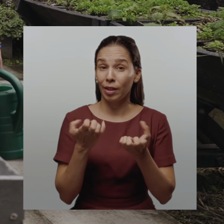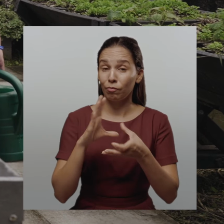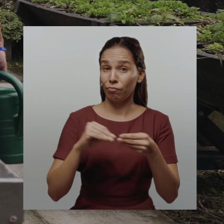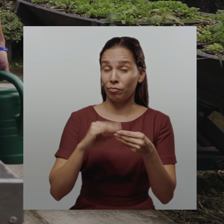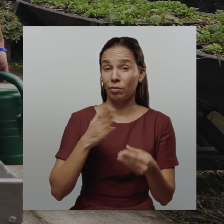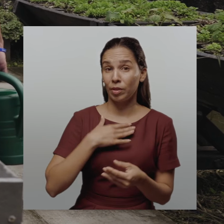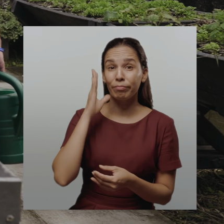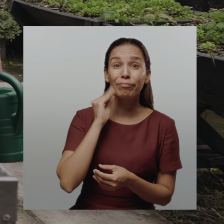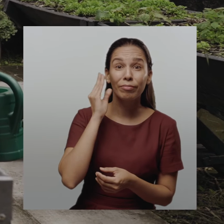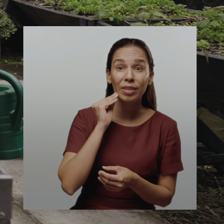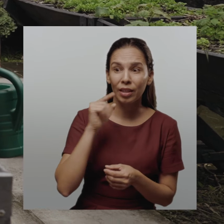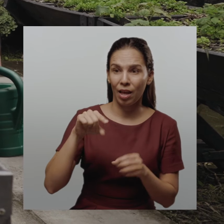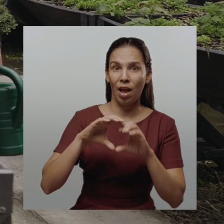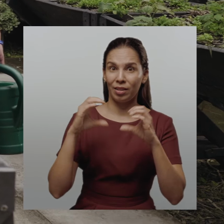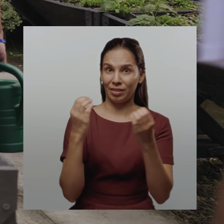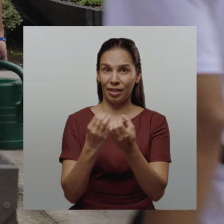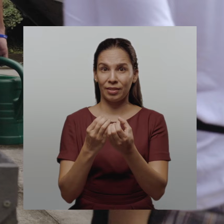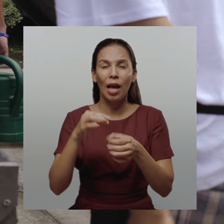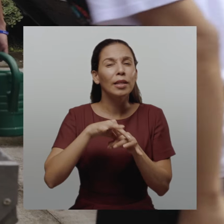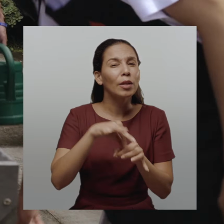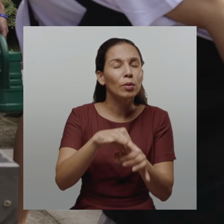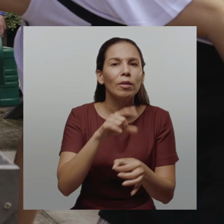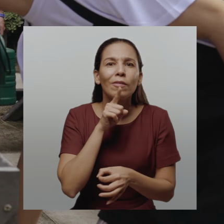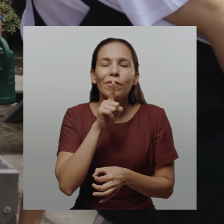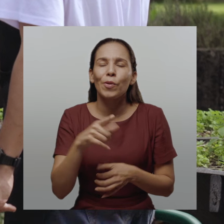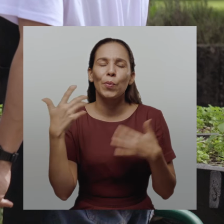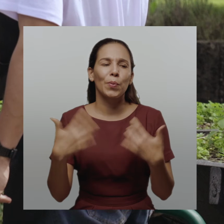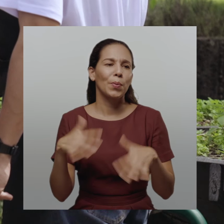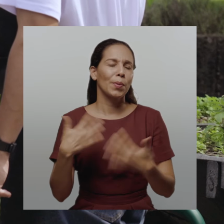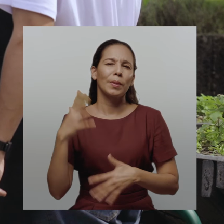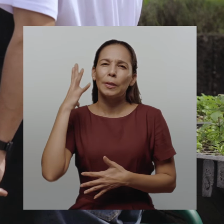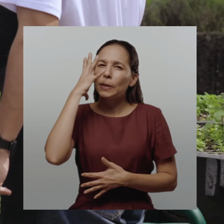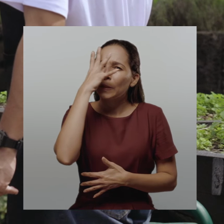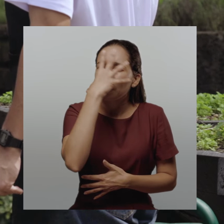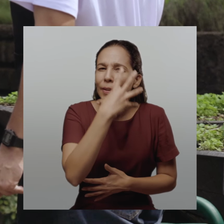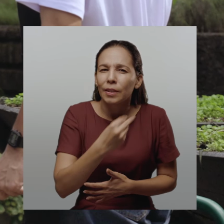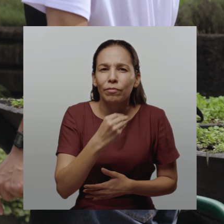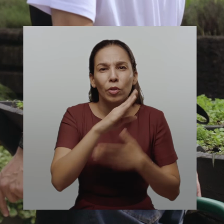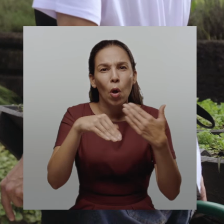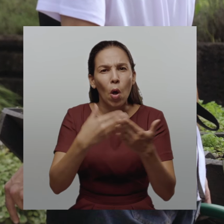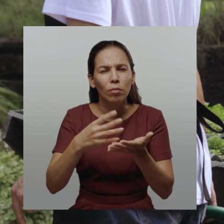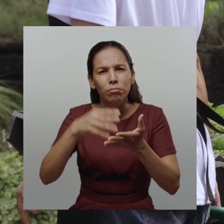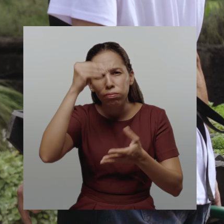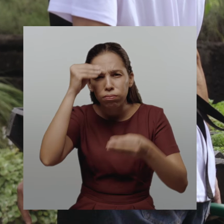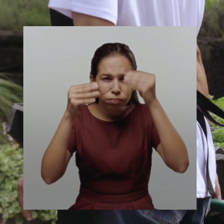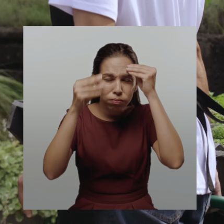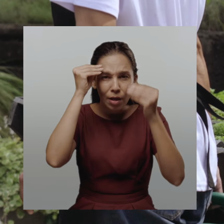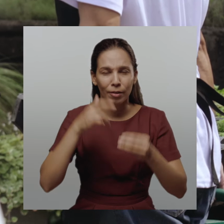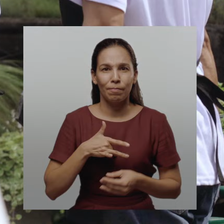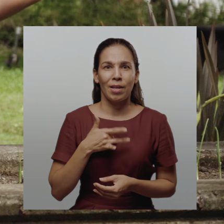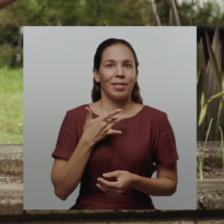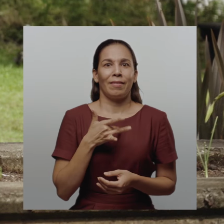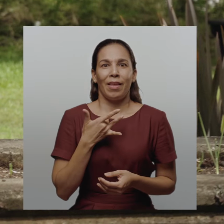Quiero contarles mi experiencia acá en clase de agricultura. La verdad ha sido lindísimo todo lo que he aprendido. Me